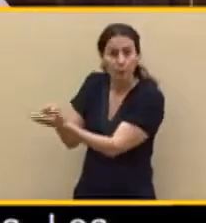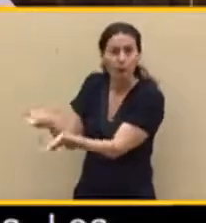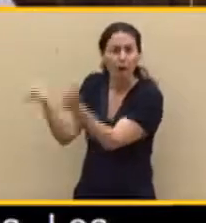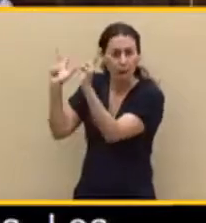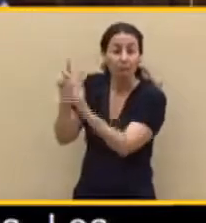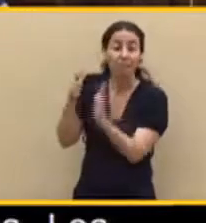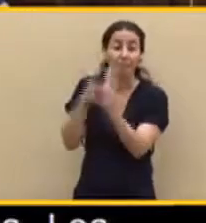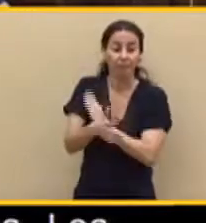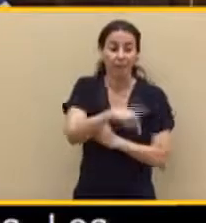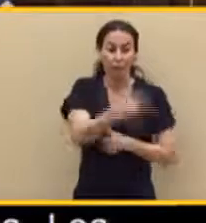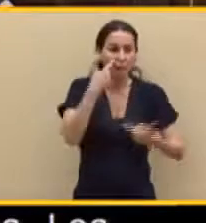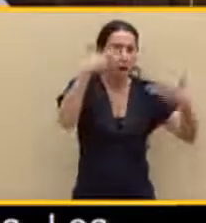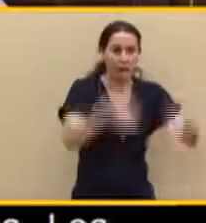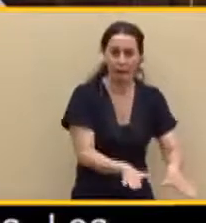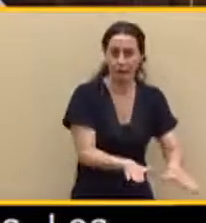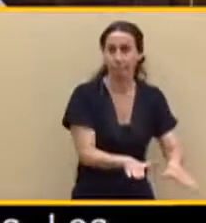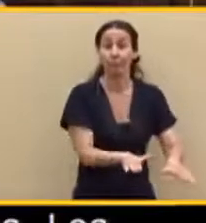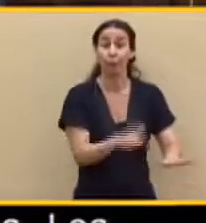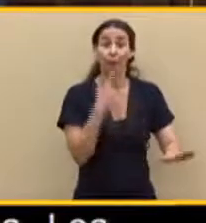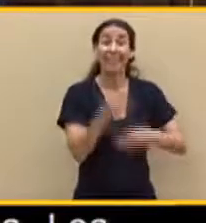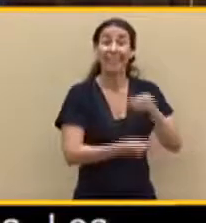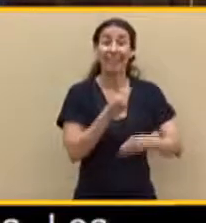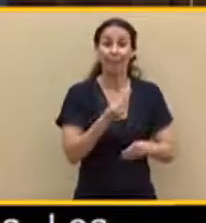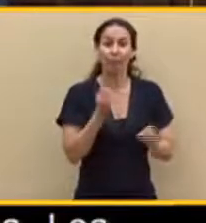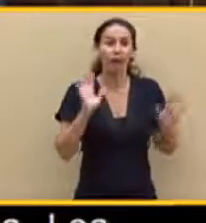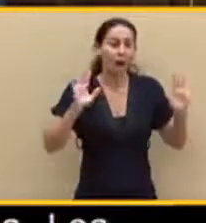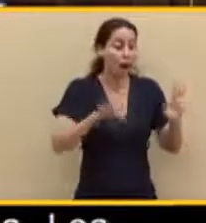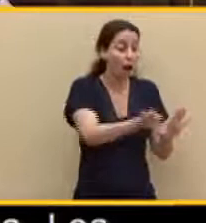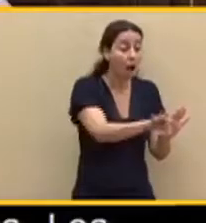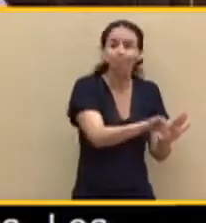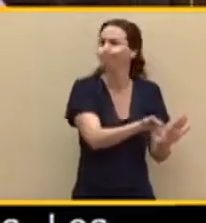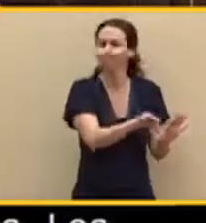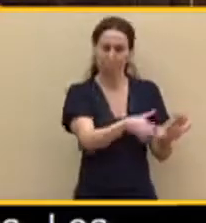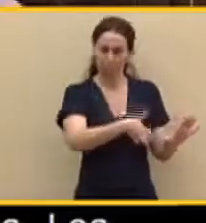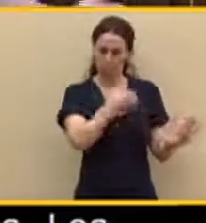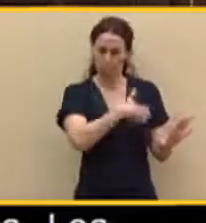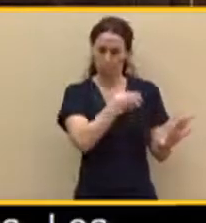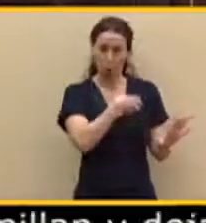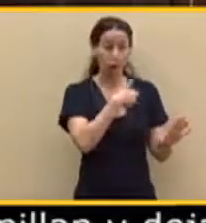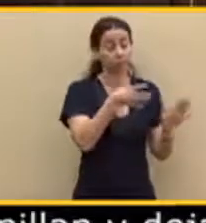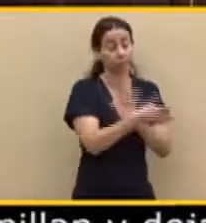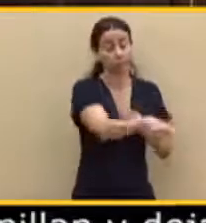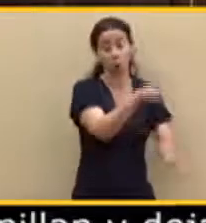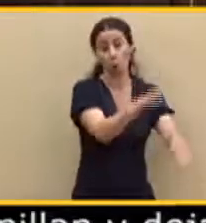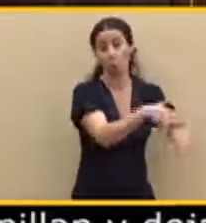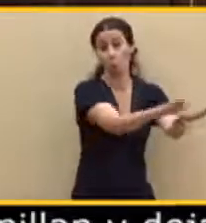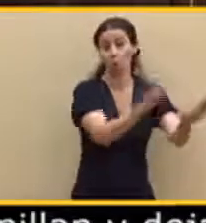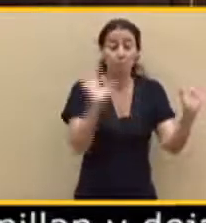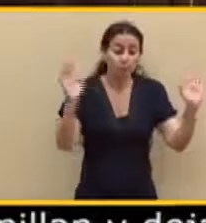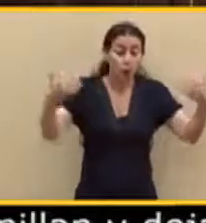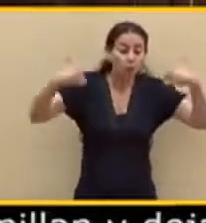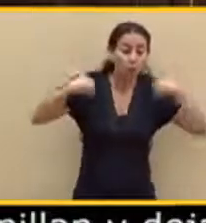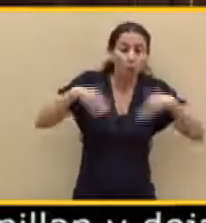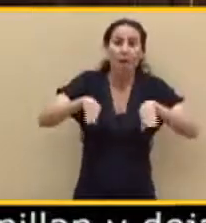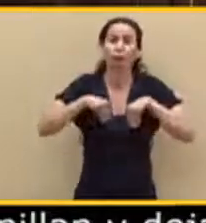uno de ellos. Y entonces, pim, dejan caer la pieza molesta de su trama sin asumir nadie más responsabilidades. ¿O es que nadie más debe